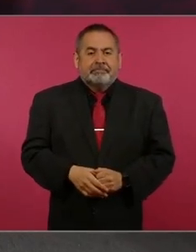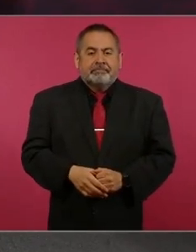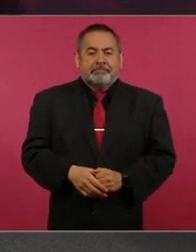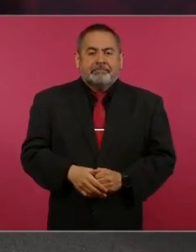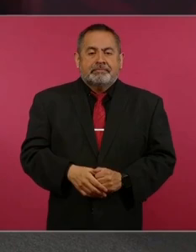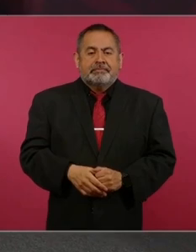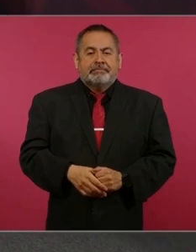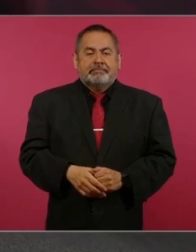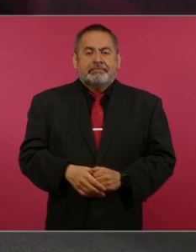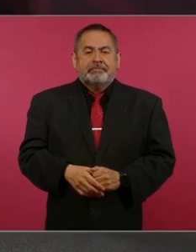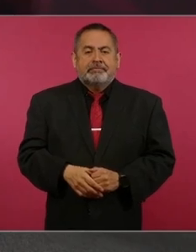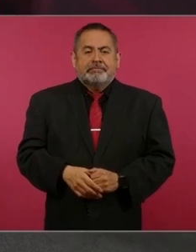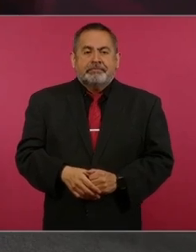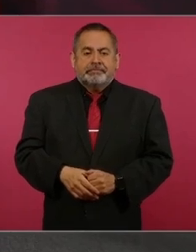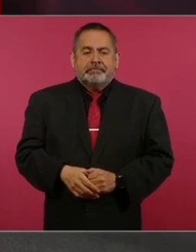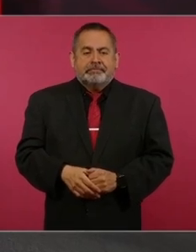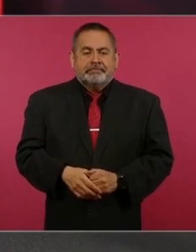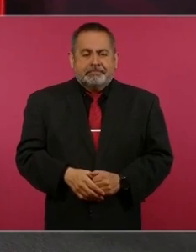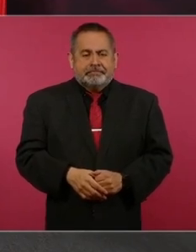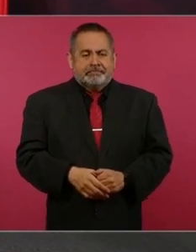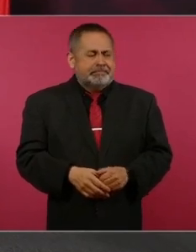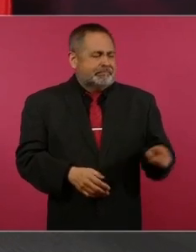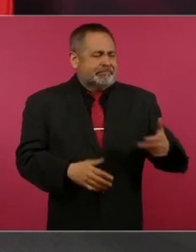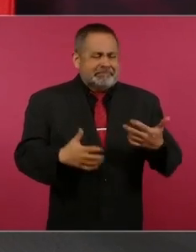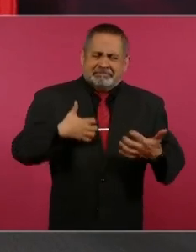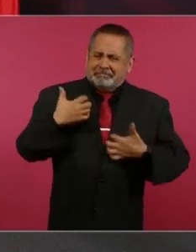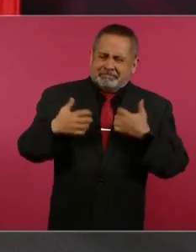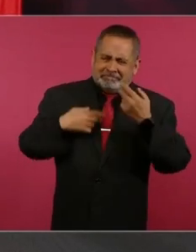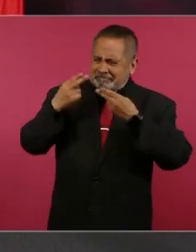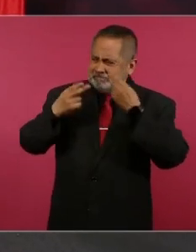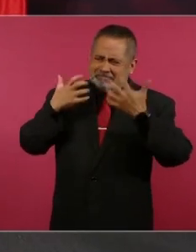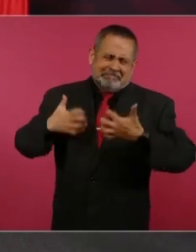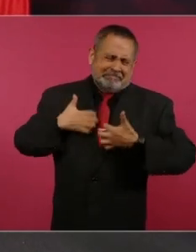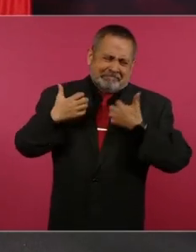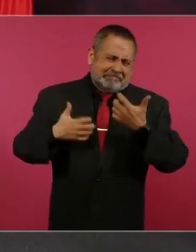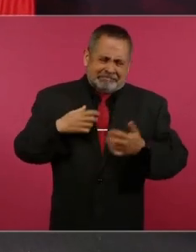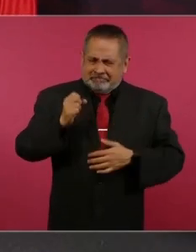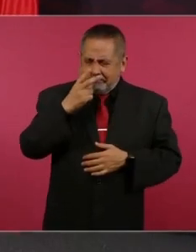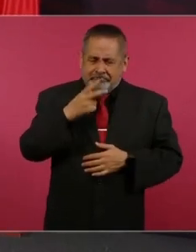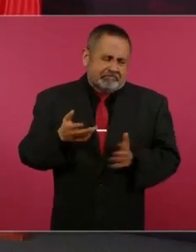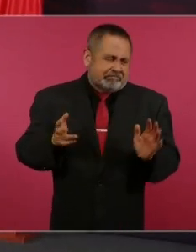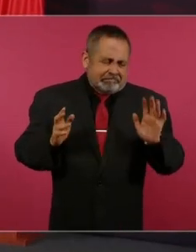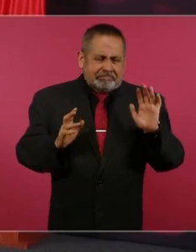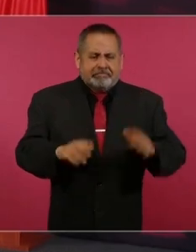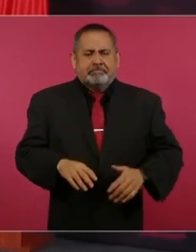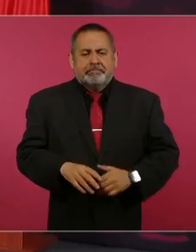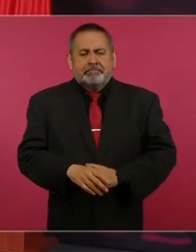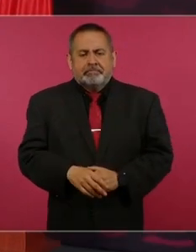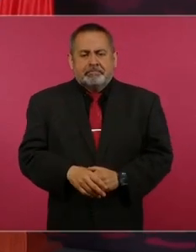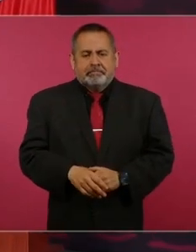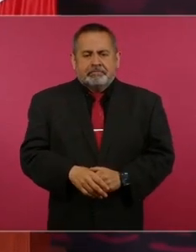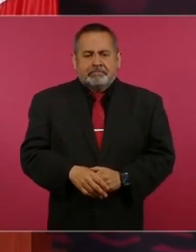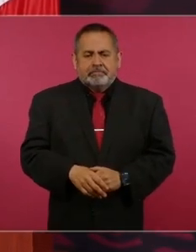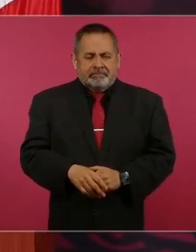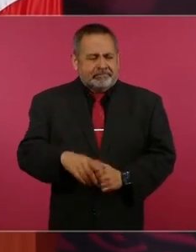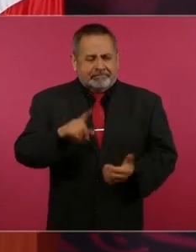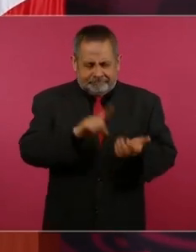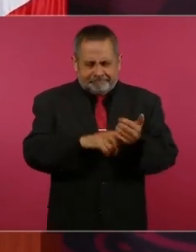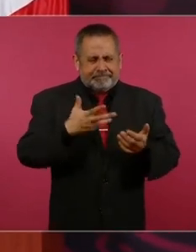pues, un rumor, aunque sí hay información de